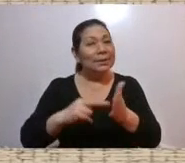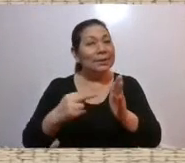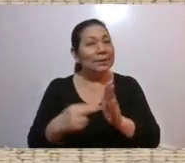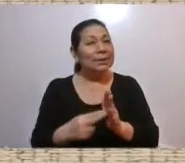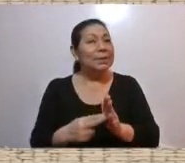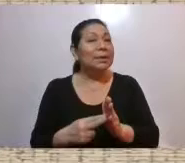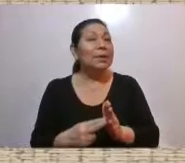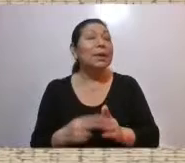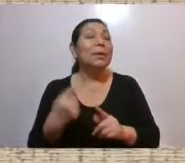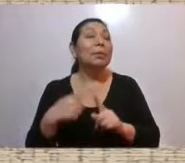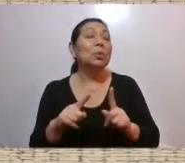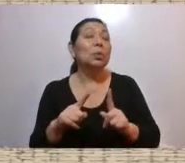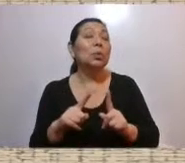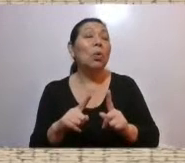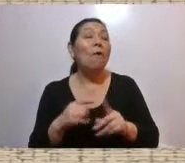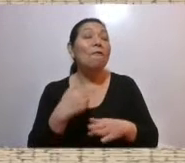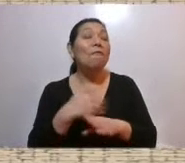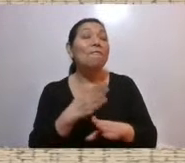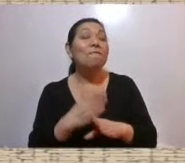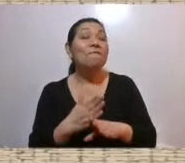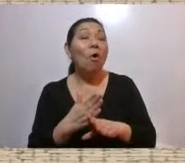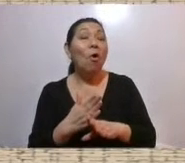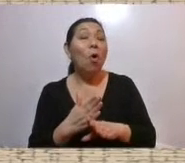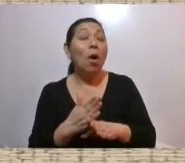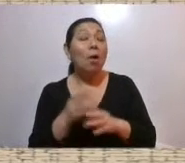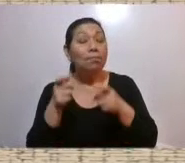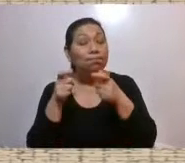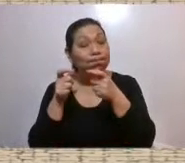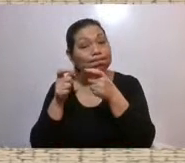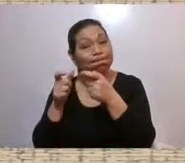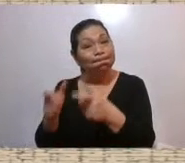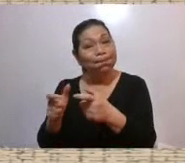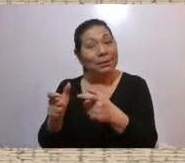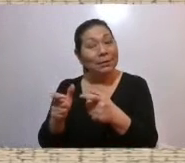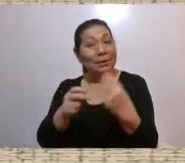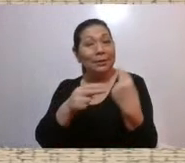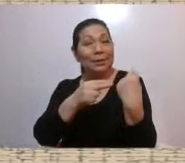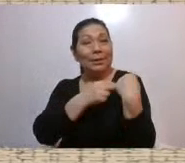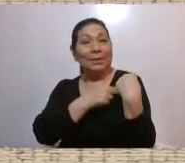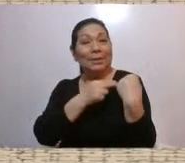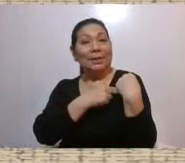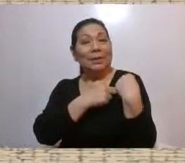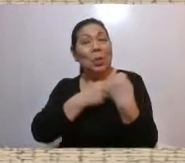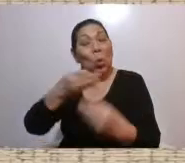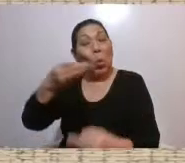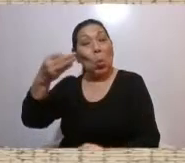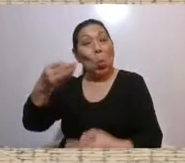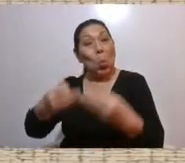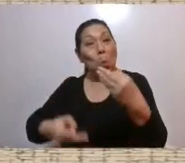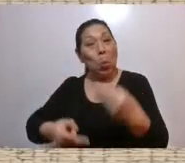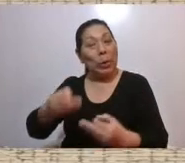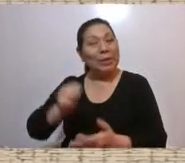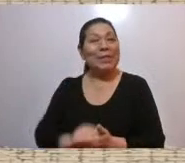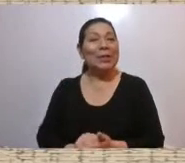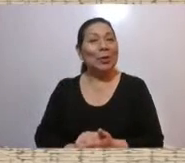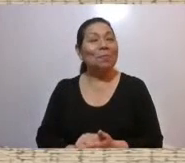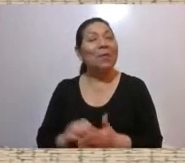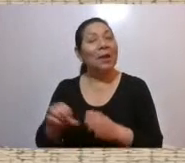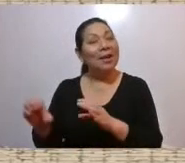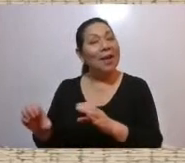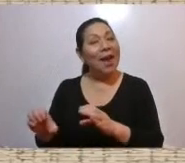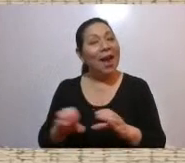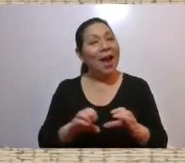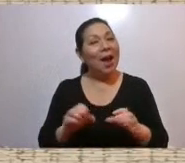paso significativo. Implementa un sistema de supervisión de cumplimiento de sentencias, para lo